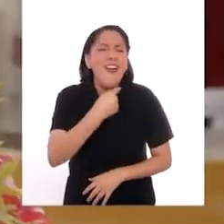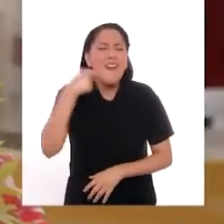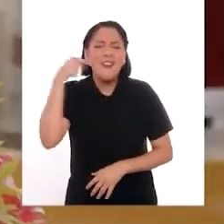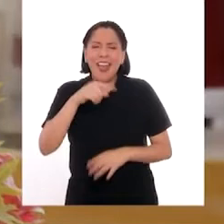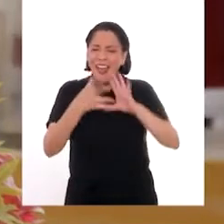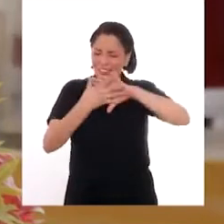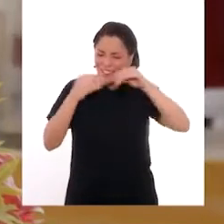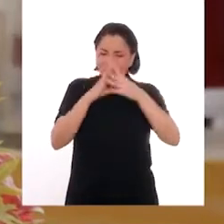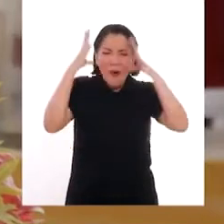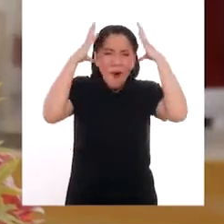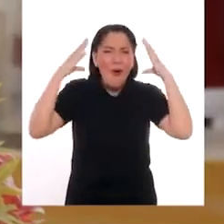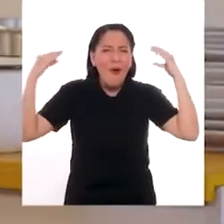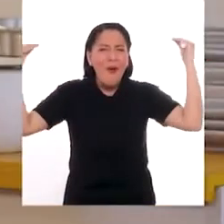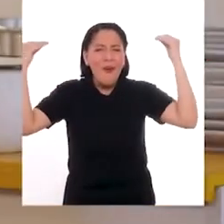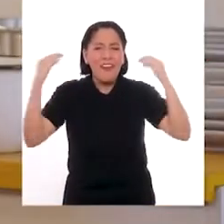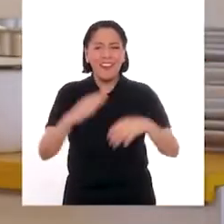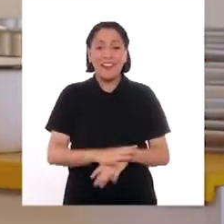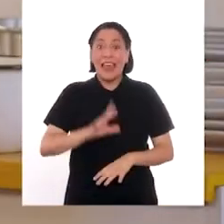la historia del duende.